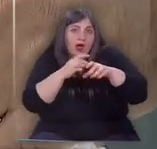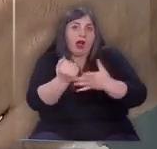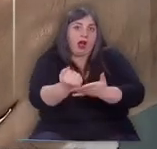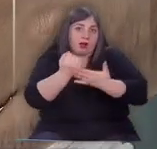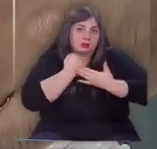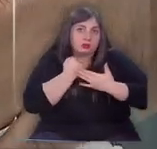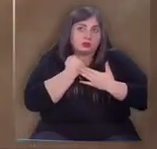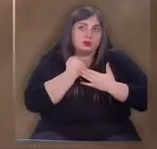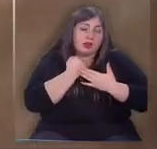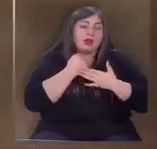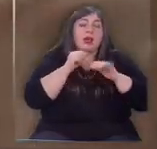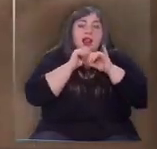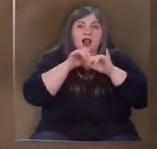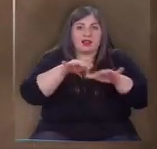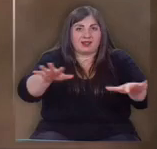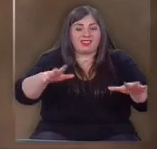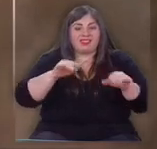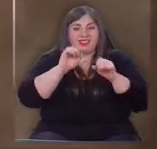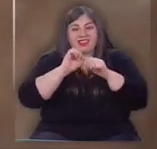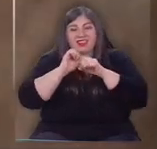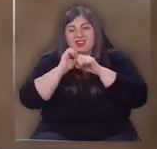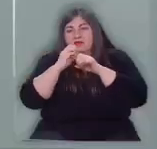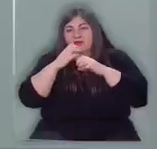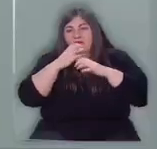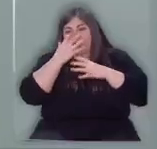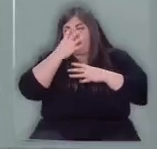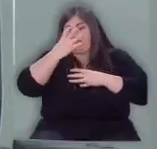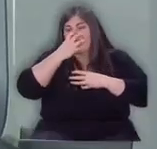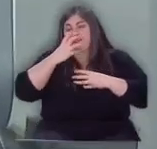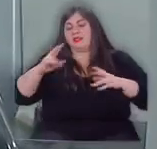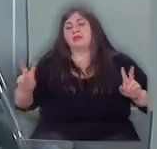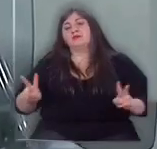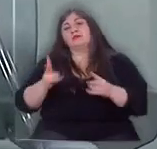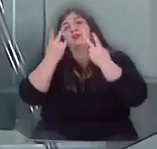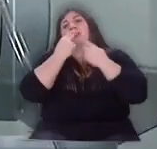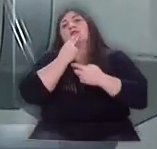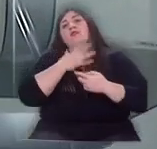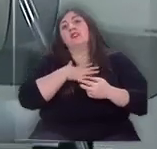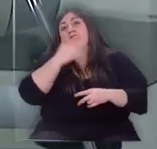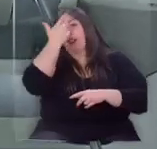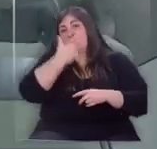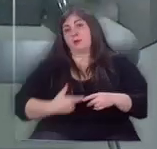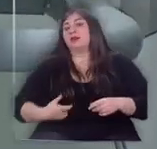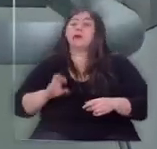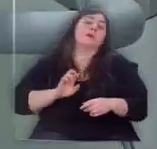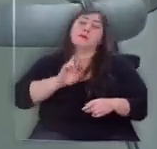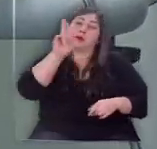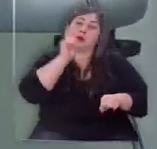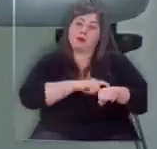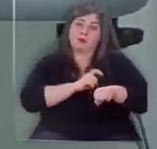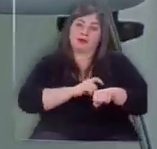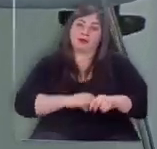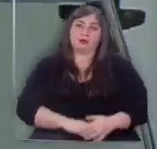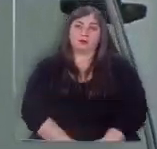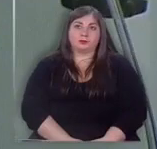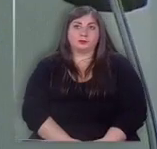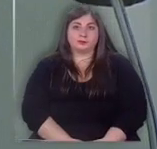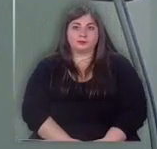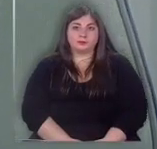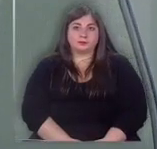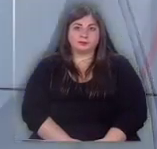robustecer la red de ventilación y mantener con vida a los pacientes cuando llegue el peor momento.